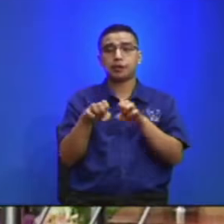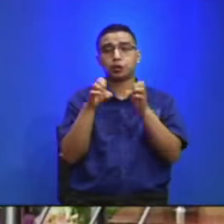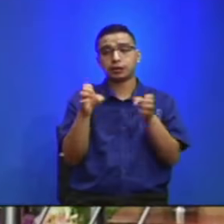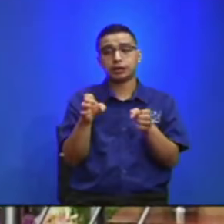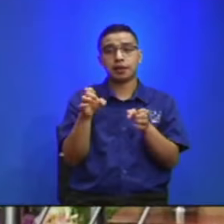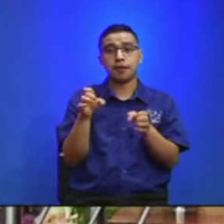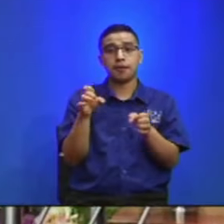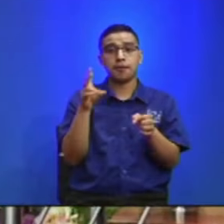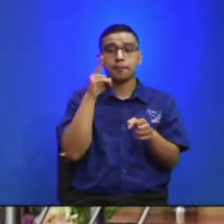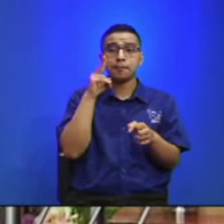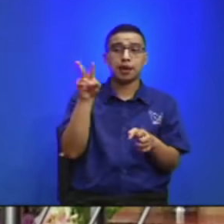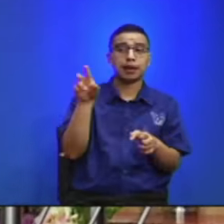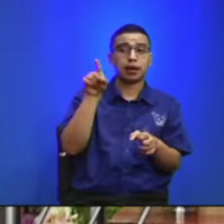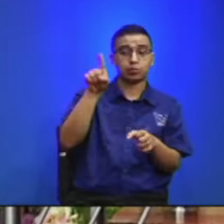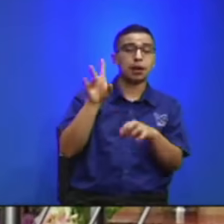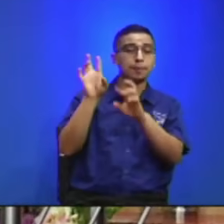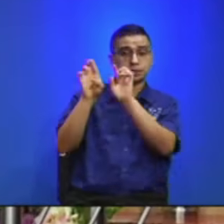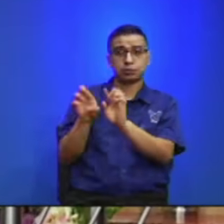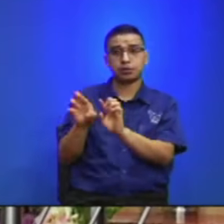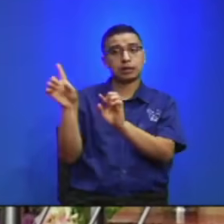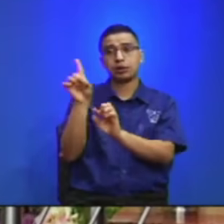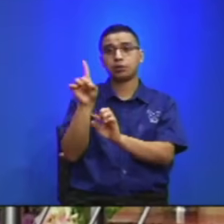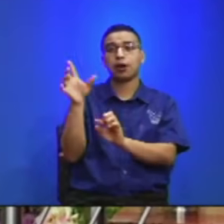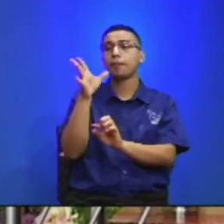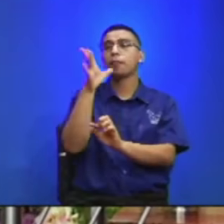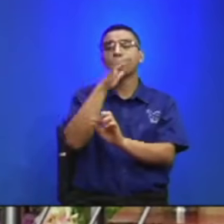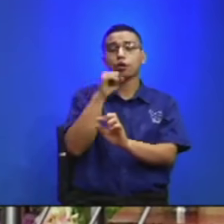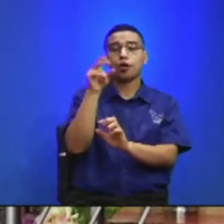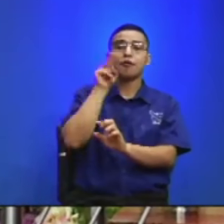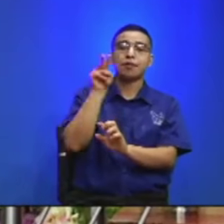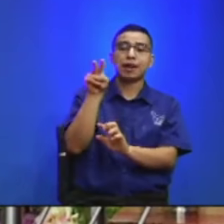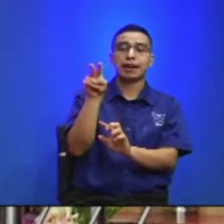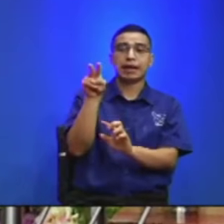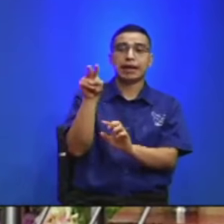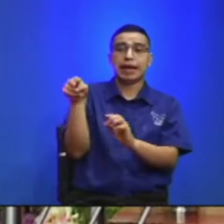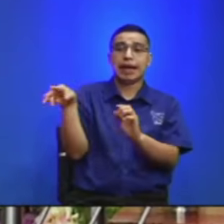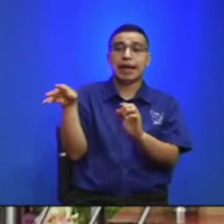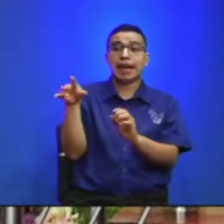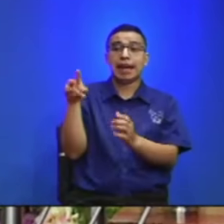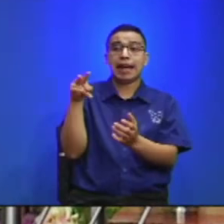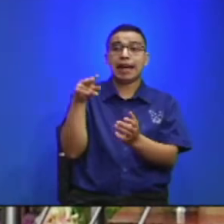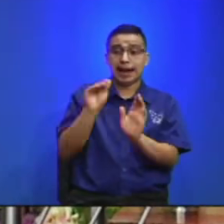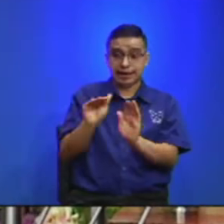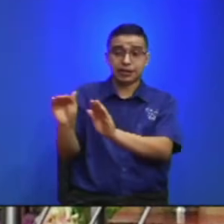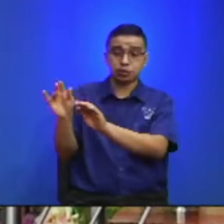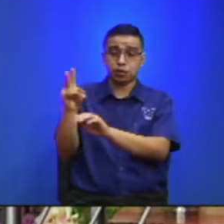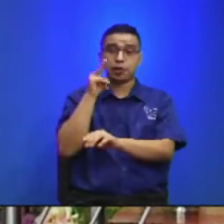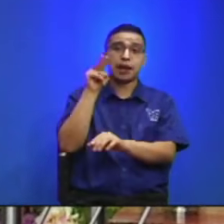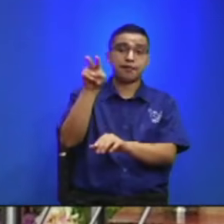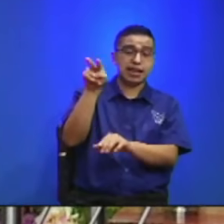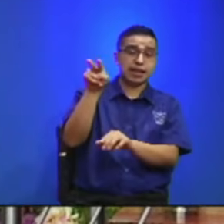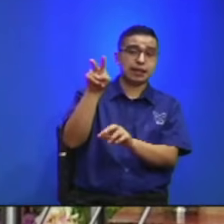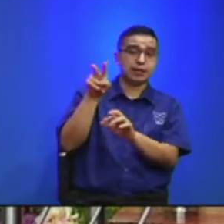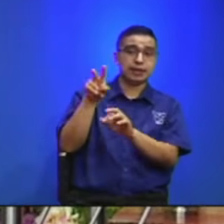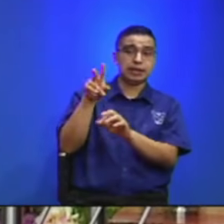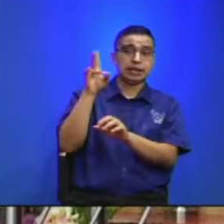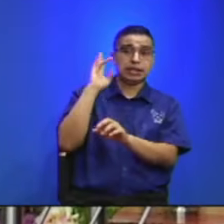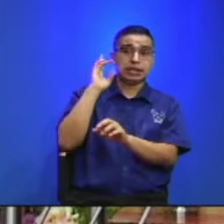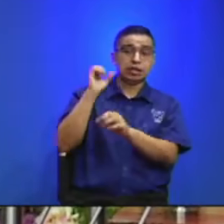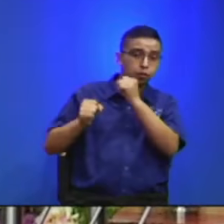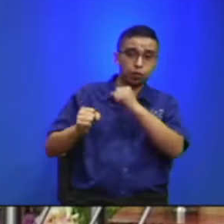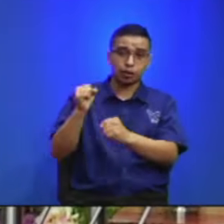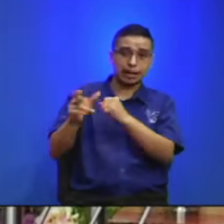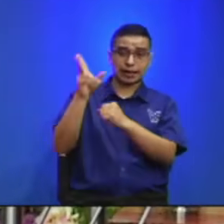persona que no la han podido ver que no que la extraña mucho van a correr a sus brazos miran al abuelito miran